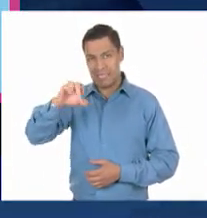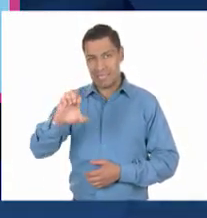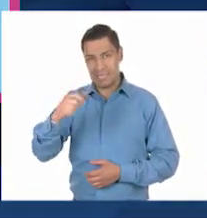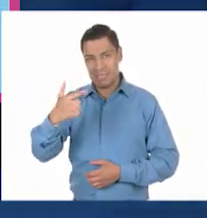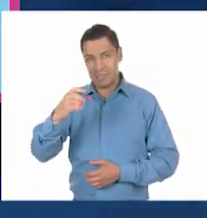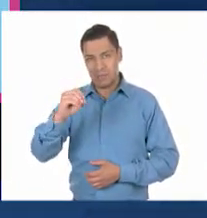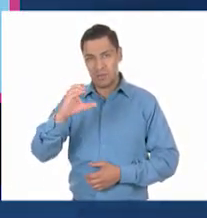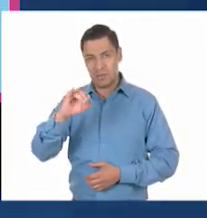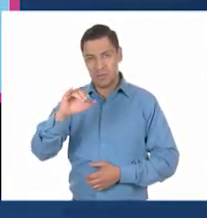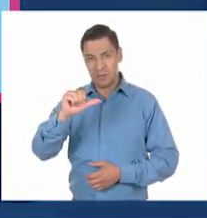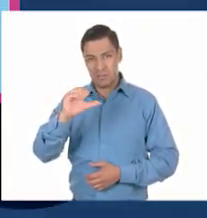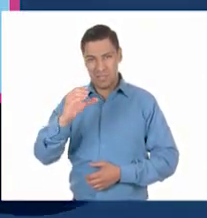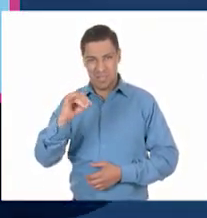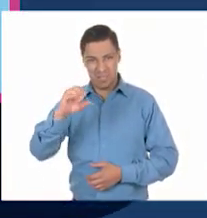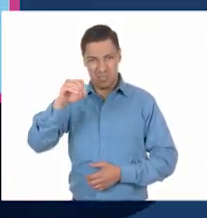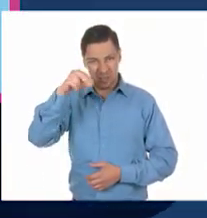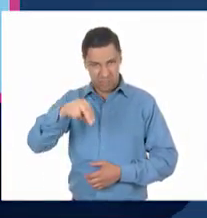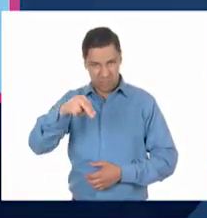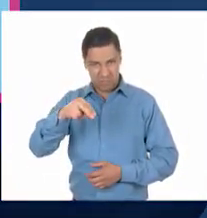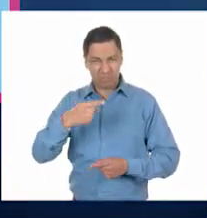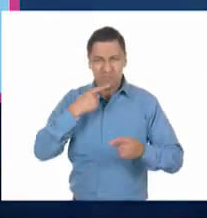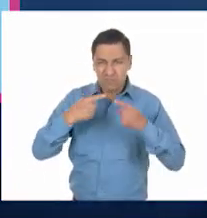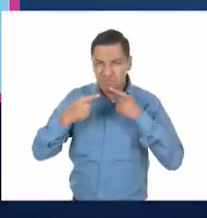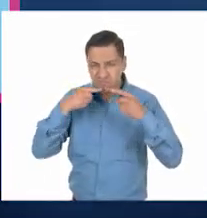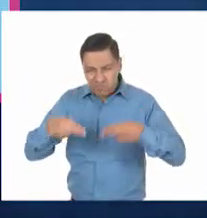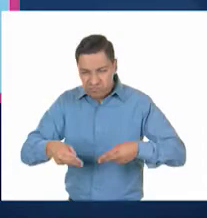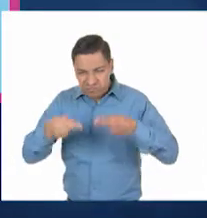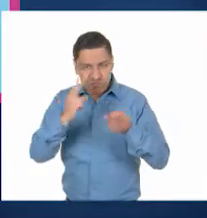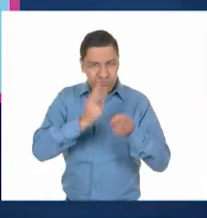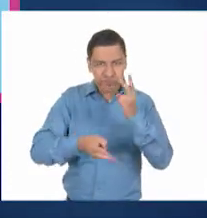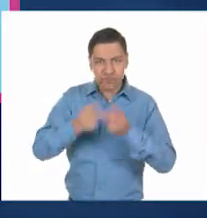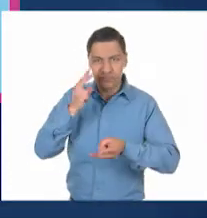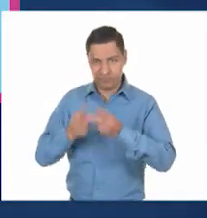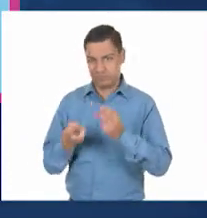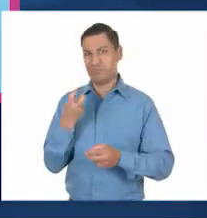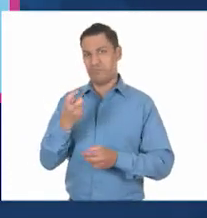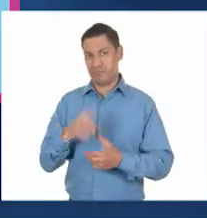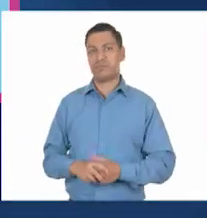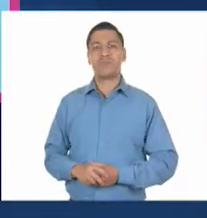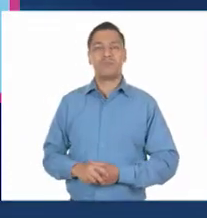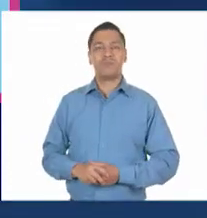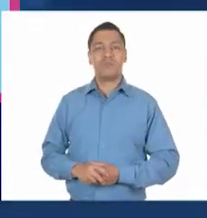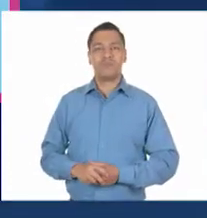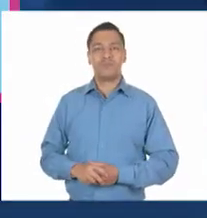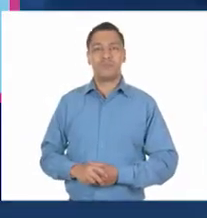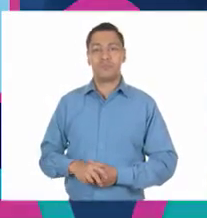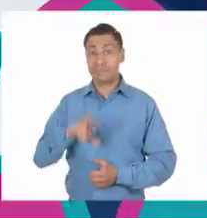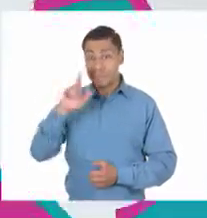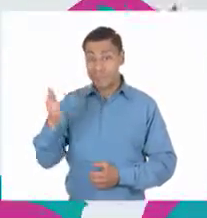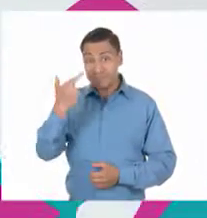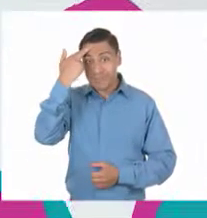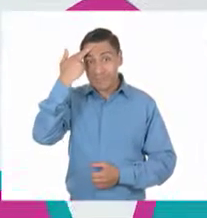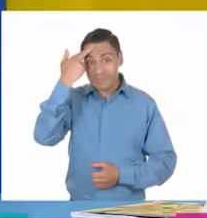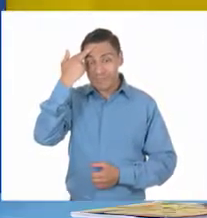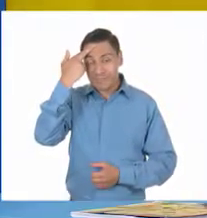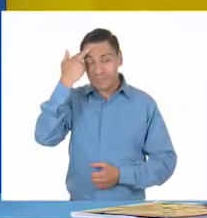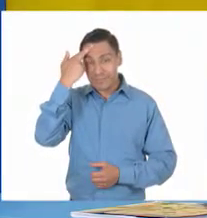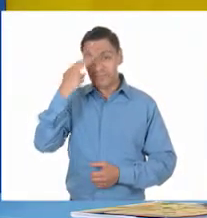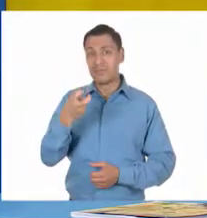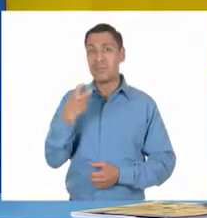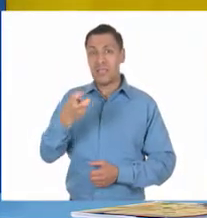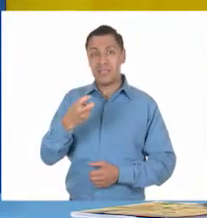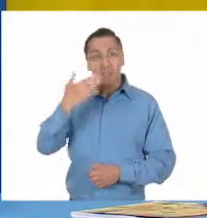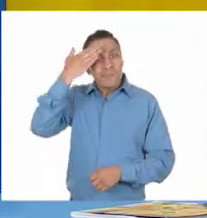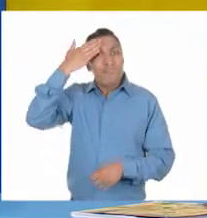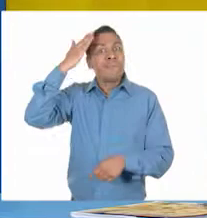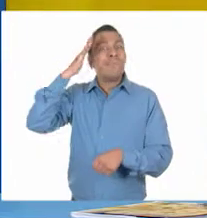Wow, excelente. Muy bien, pues lo han hecho perfecto, lo han hecho muy bien, pero recuerden que nada de esto sirve si no lo